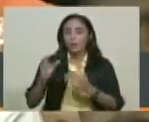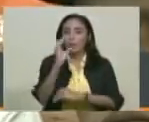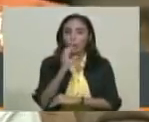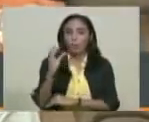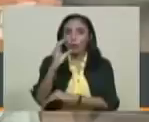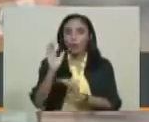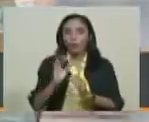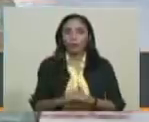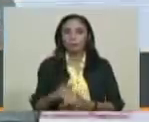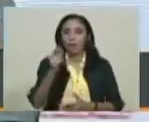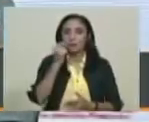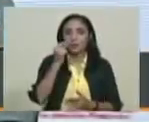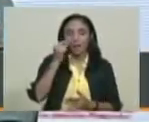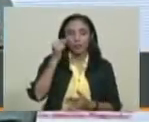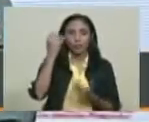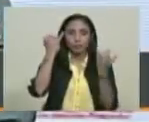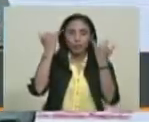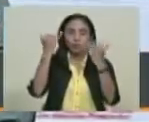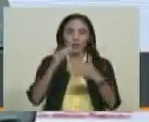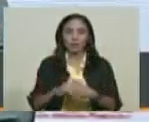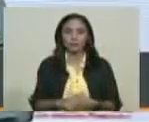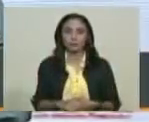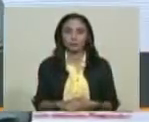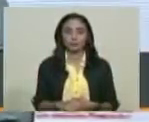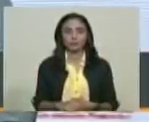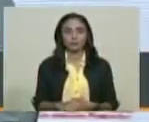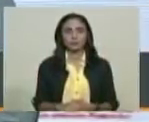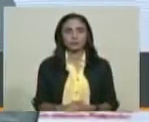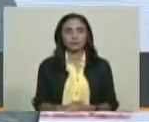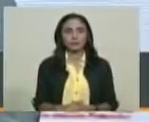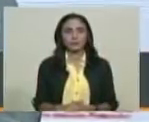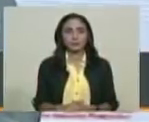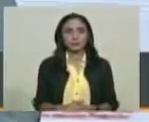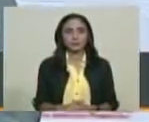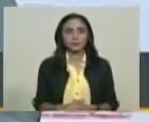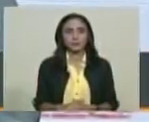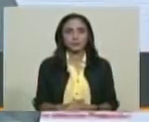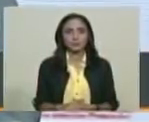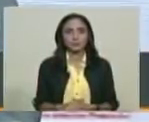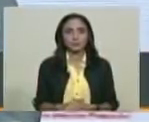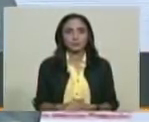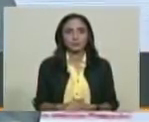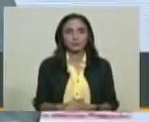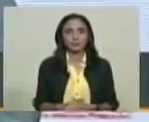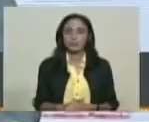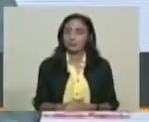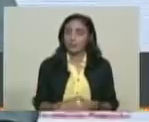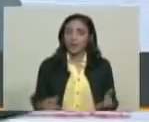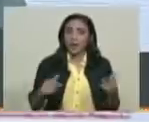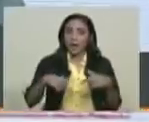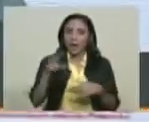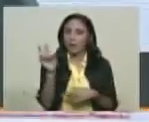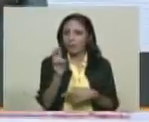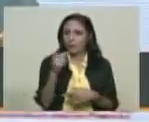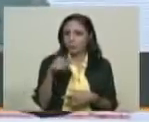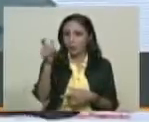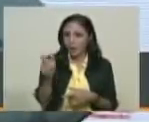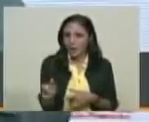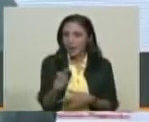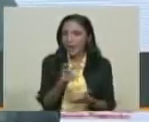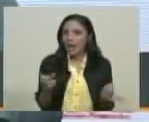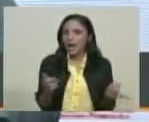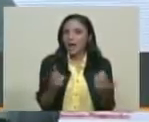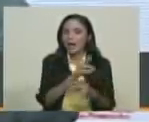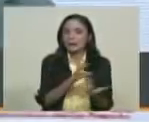Nariño, Made in oligarquía colombiana. No somos los venezolanos los que en dos siglos nos hemos